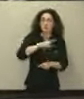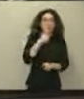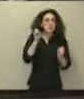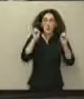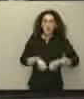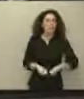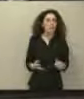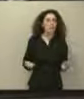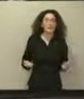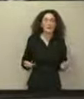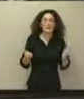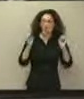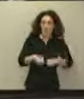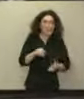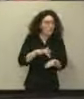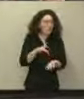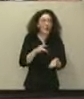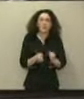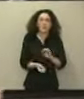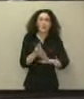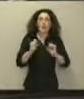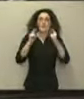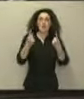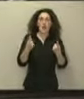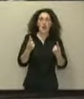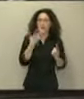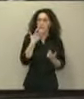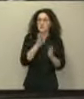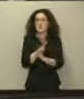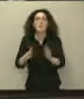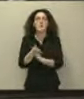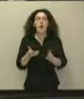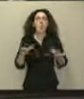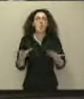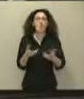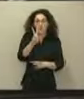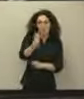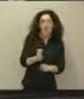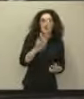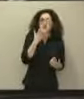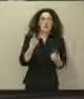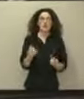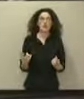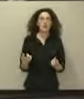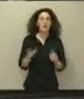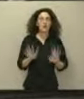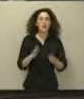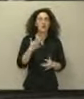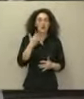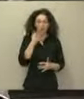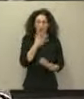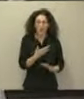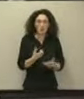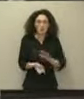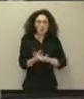acuerdo en su en su aprobación y por la vía de urgencias hubiese sido necesario pero realmente nos surgen dudas